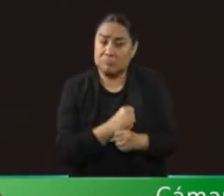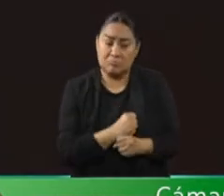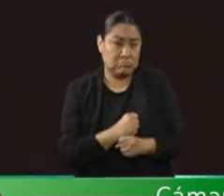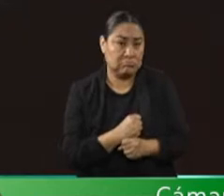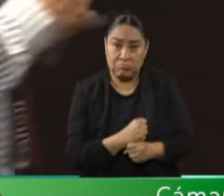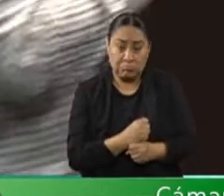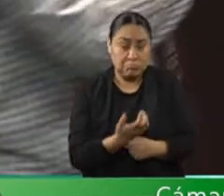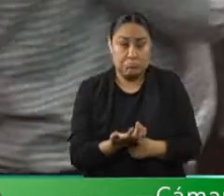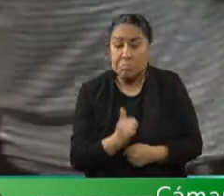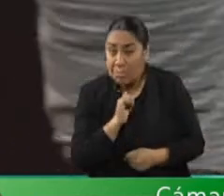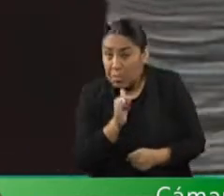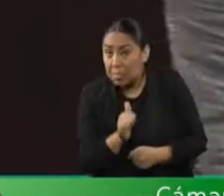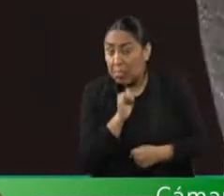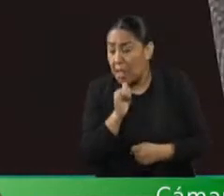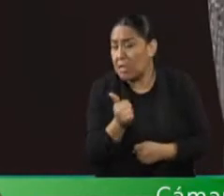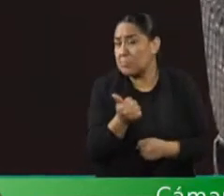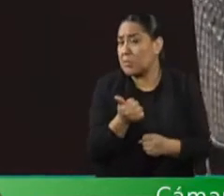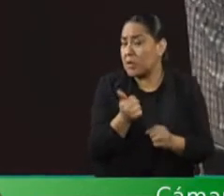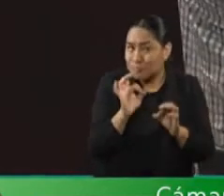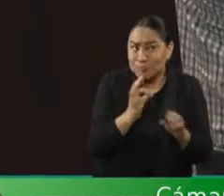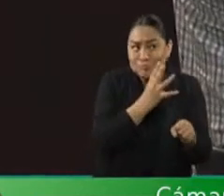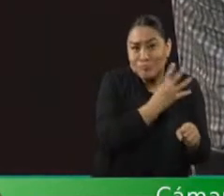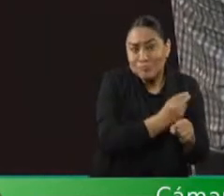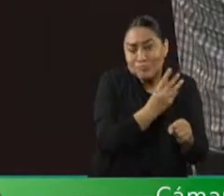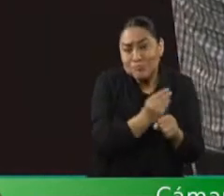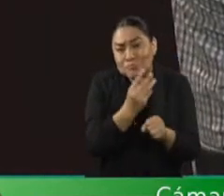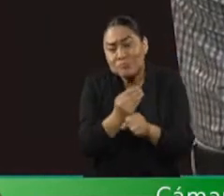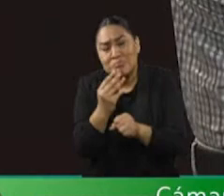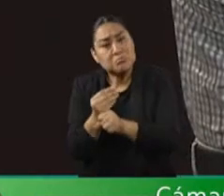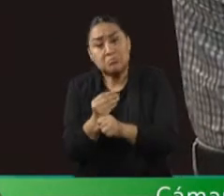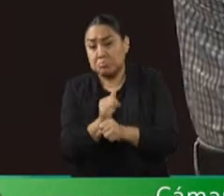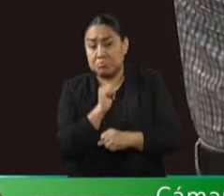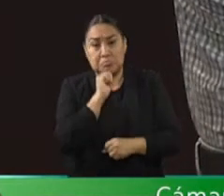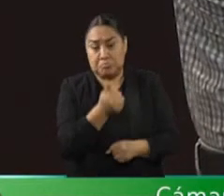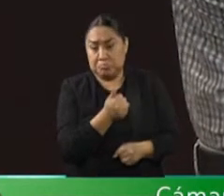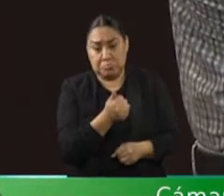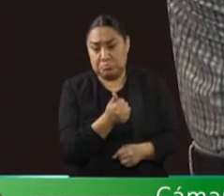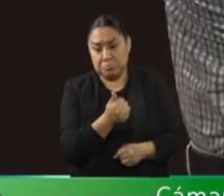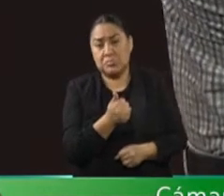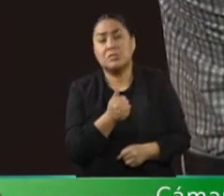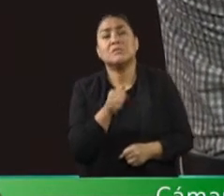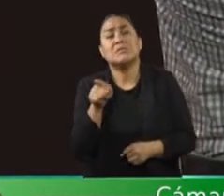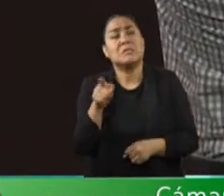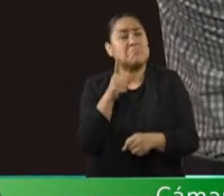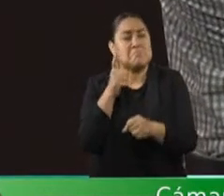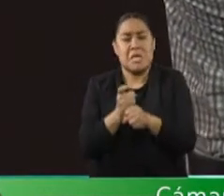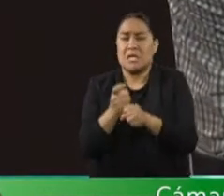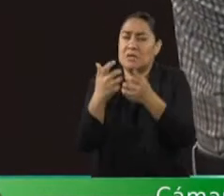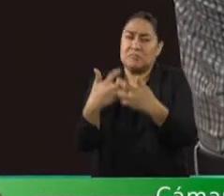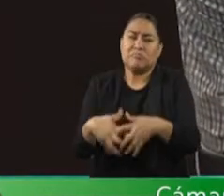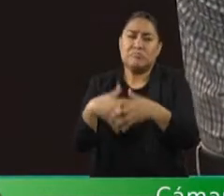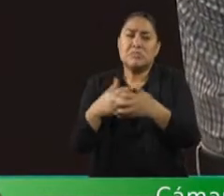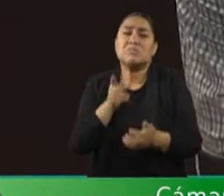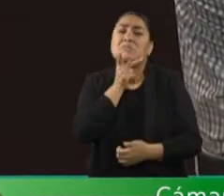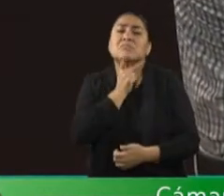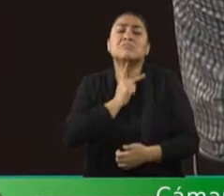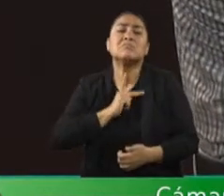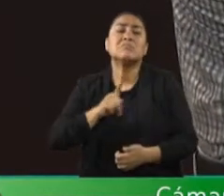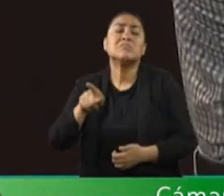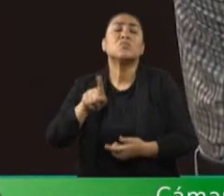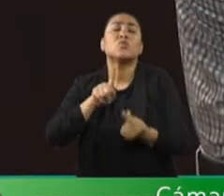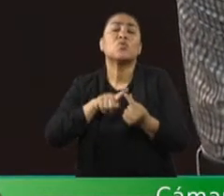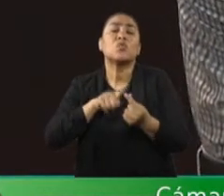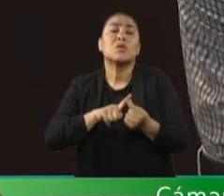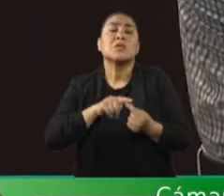dragado y ni siquiera se ha brindado el mantenimiento al mayor canal de Industria petrolera en Ciudad del Carmen